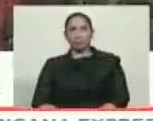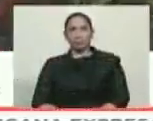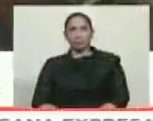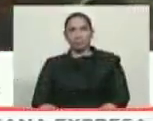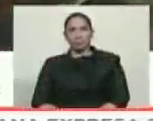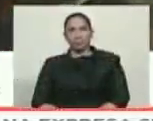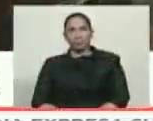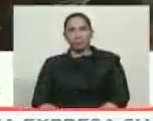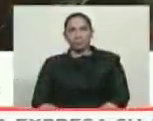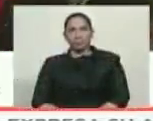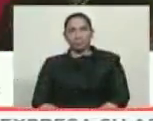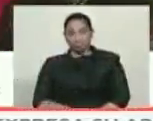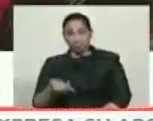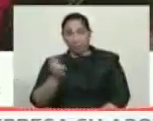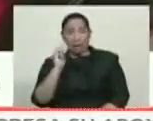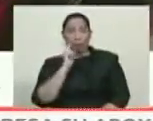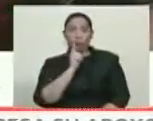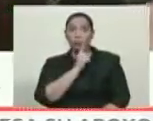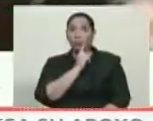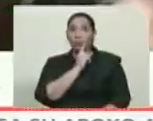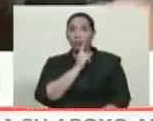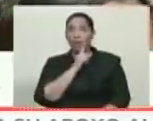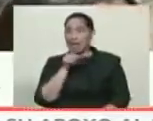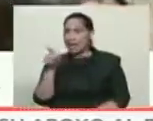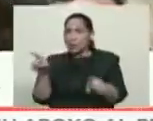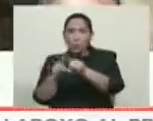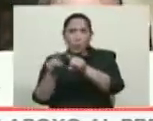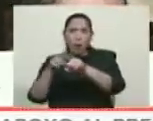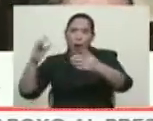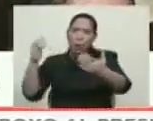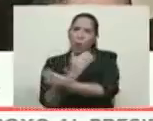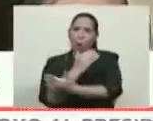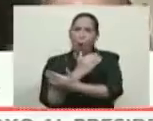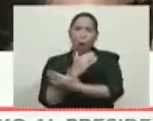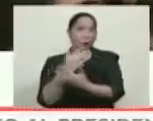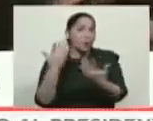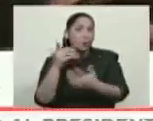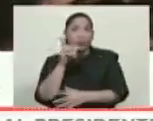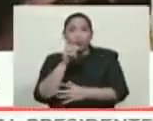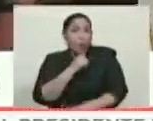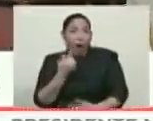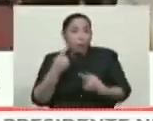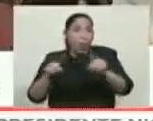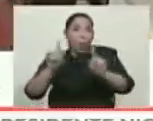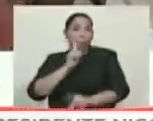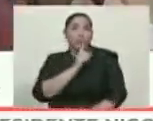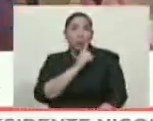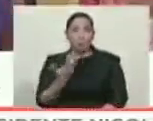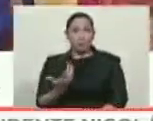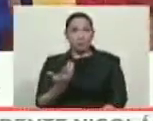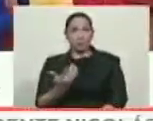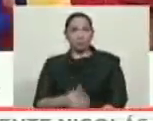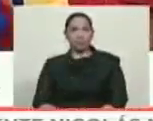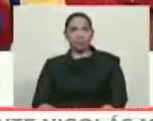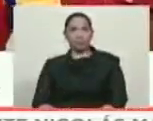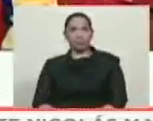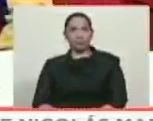Eso tiene un nombre, eso es golpe de Estado, esto no se llama de otra manera. Inmediatamente